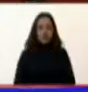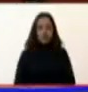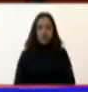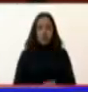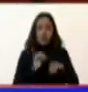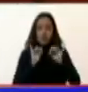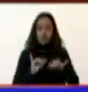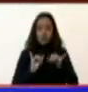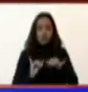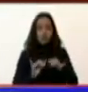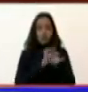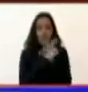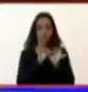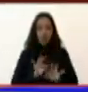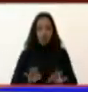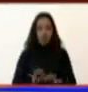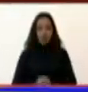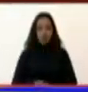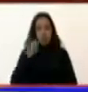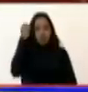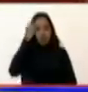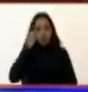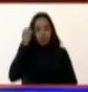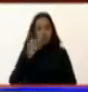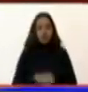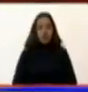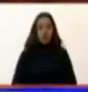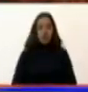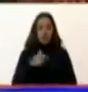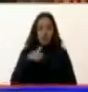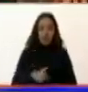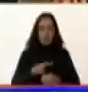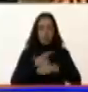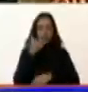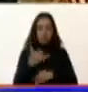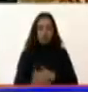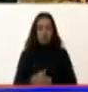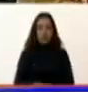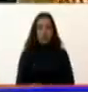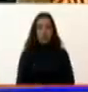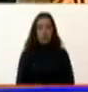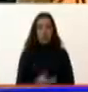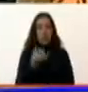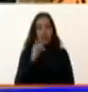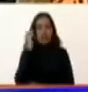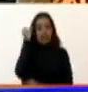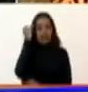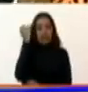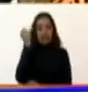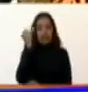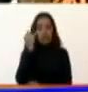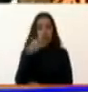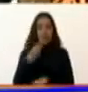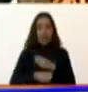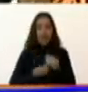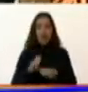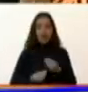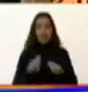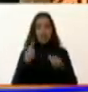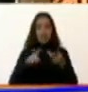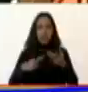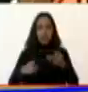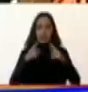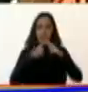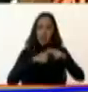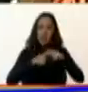el dispositivo epistemológico pedagógico de este proyecto está la idea de crear cátedras,